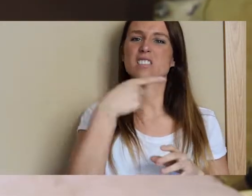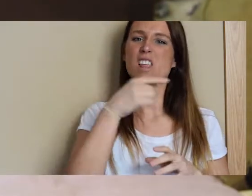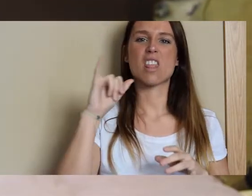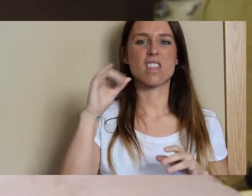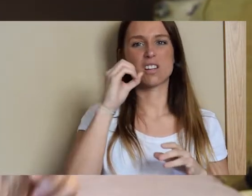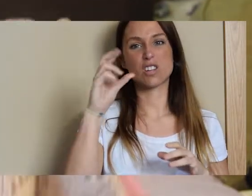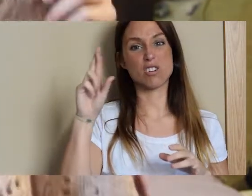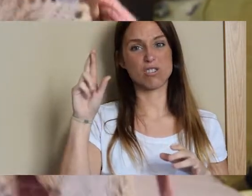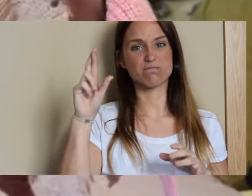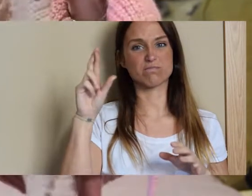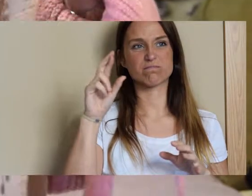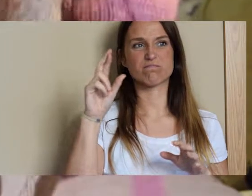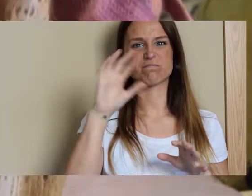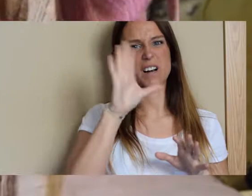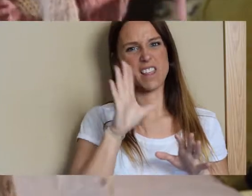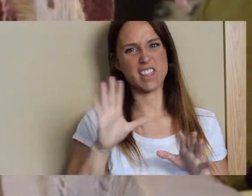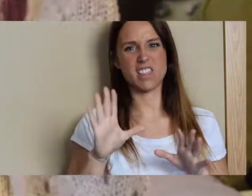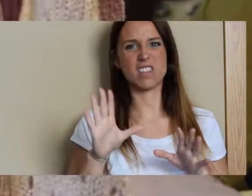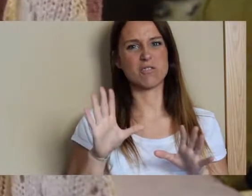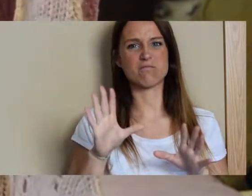Luego me han regalado este jersey.